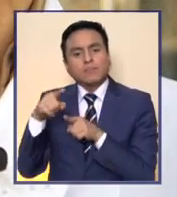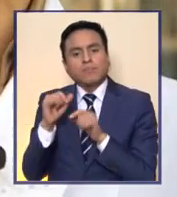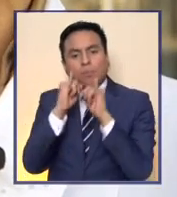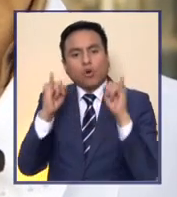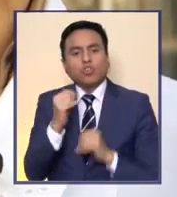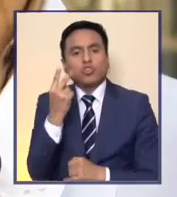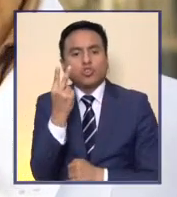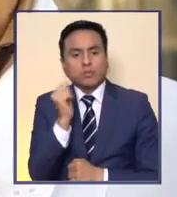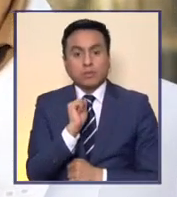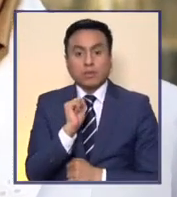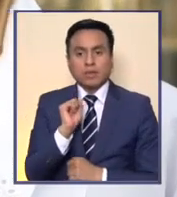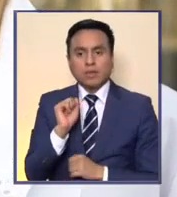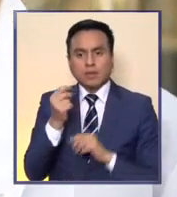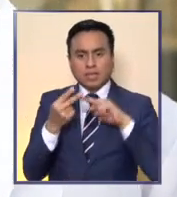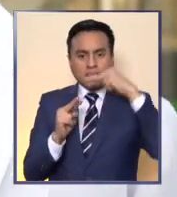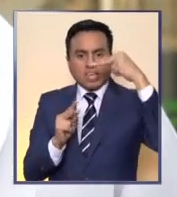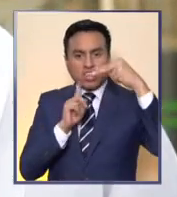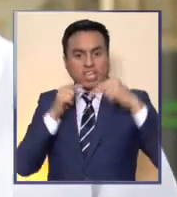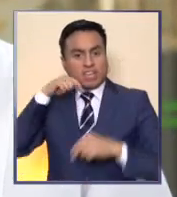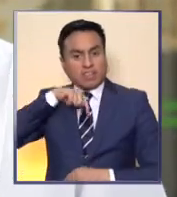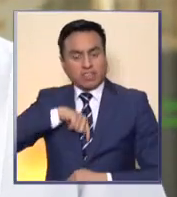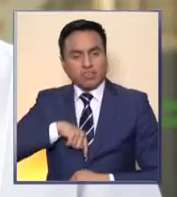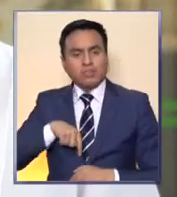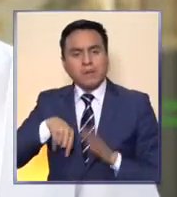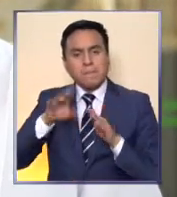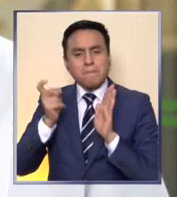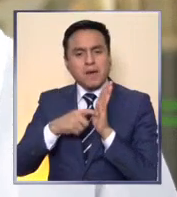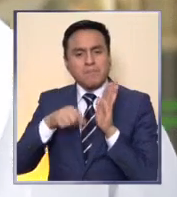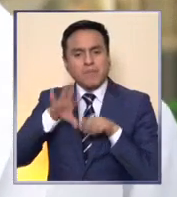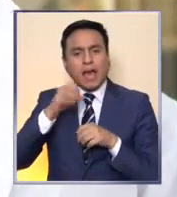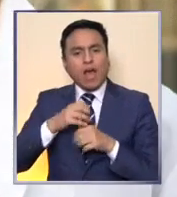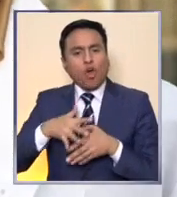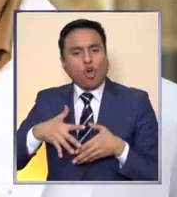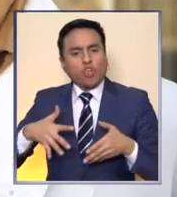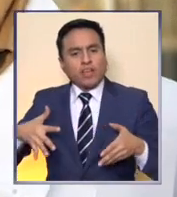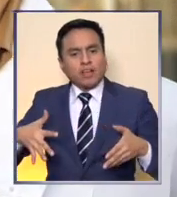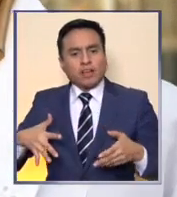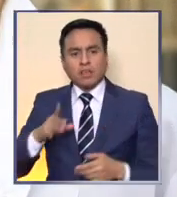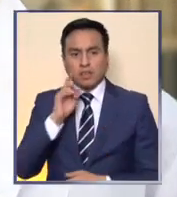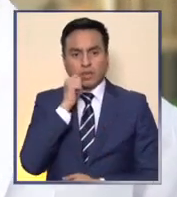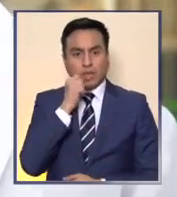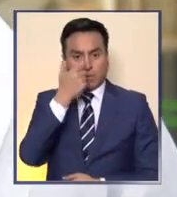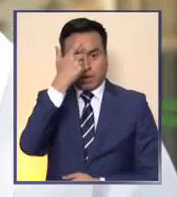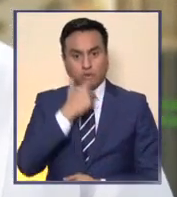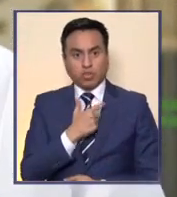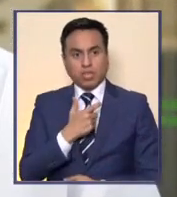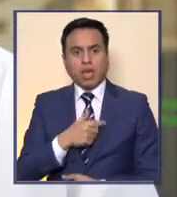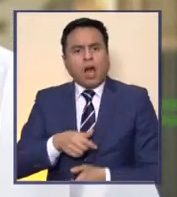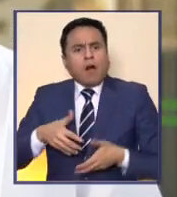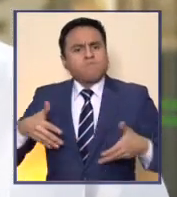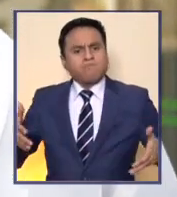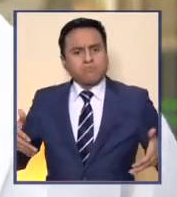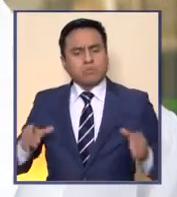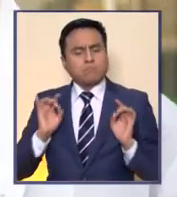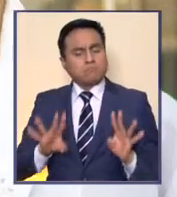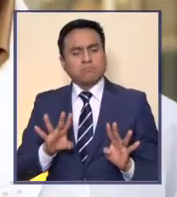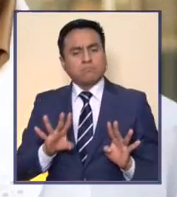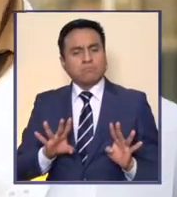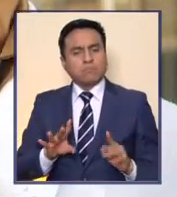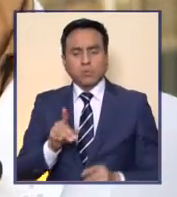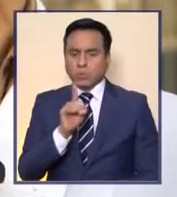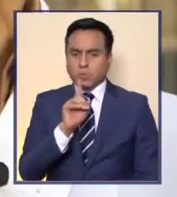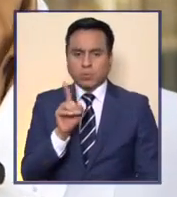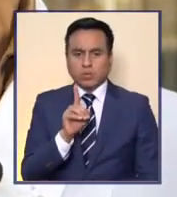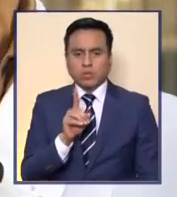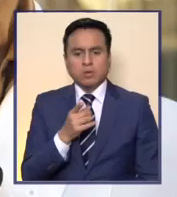trae esta genética de tendencia a engordar, esto no quiere decir que la persona va a ser obesa irremediablemente